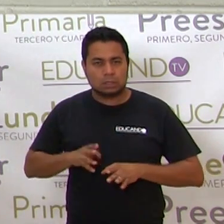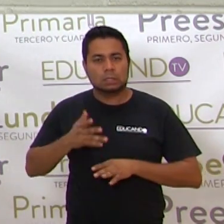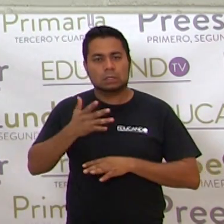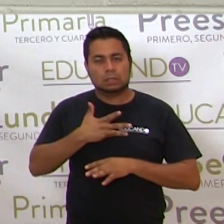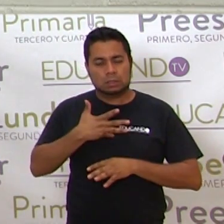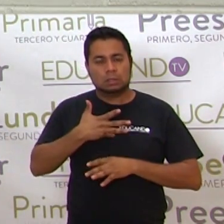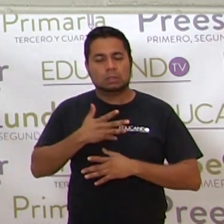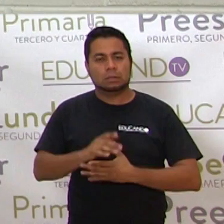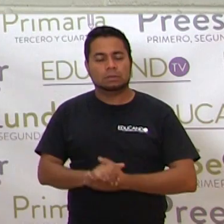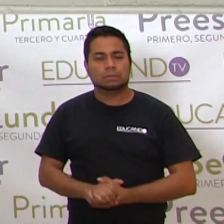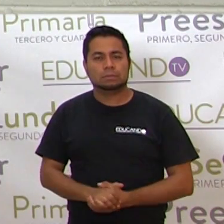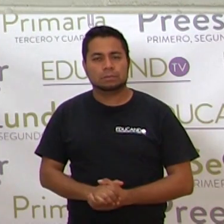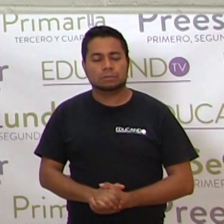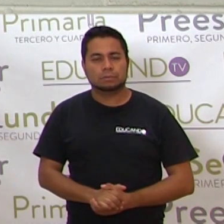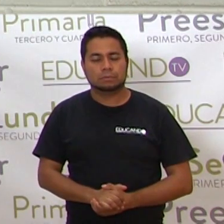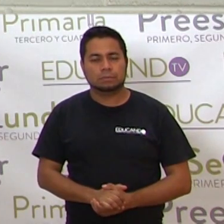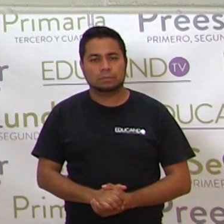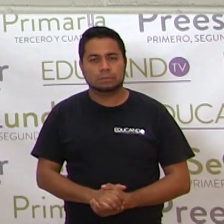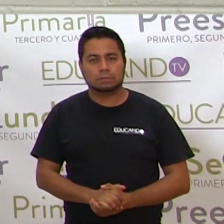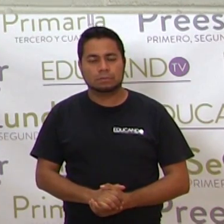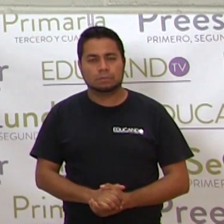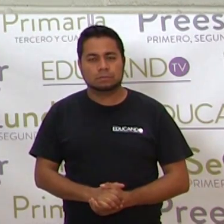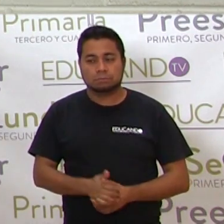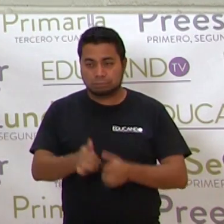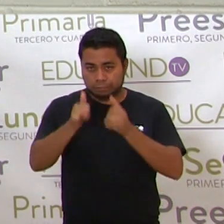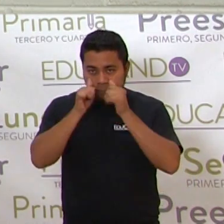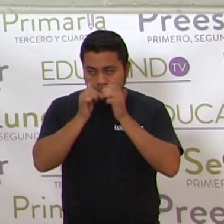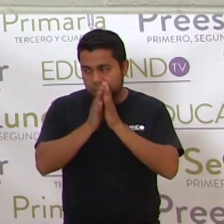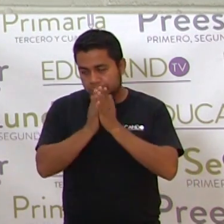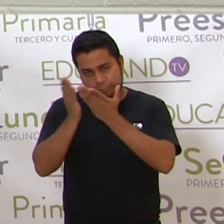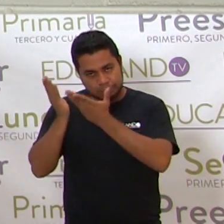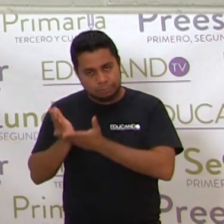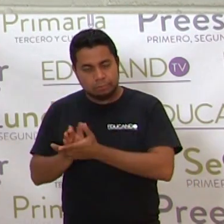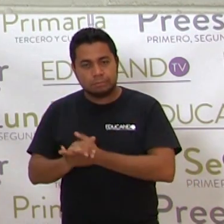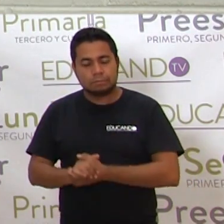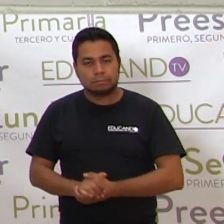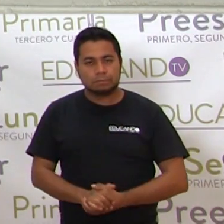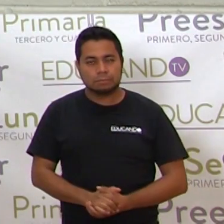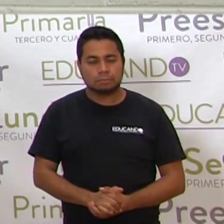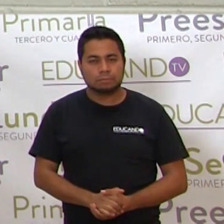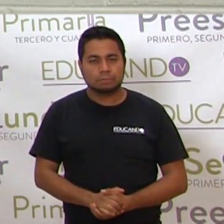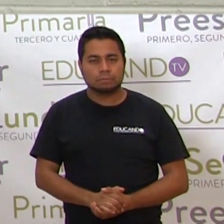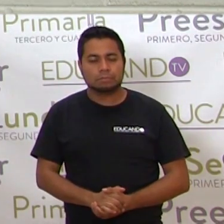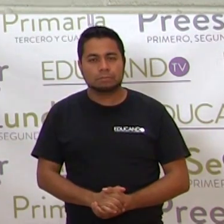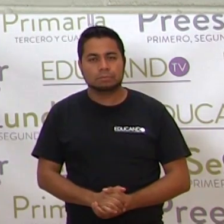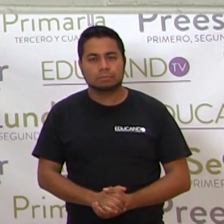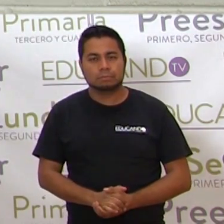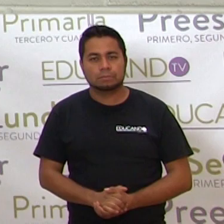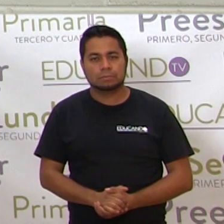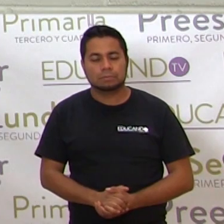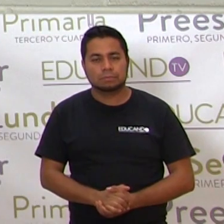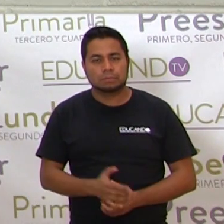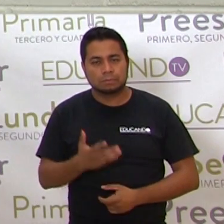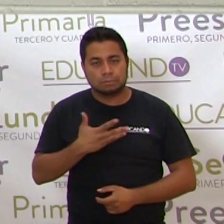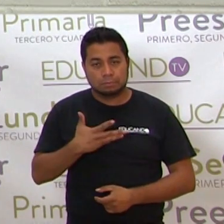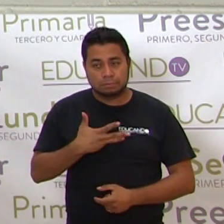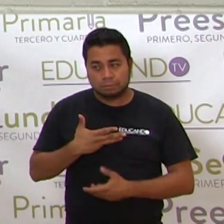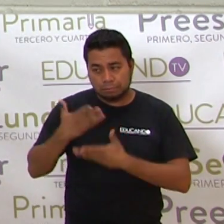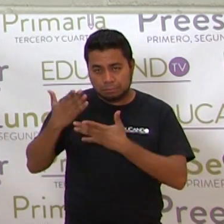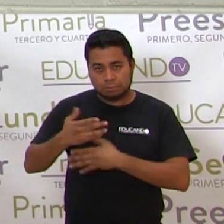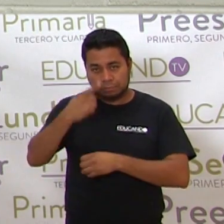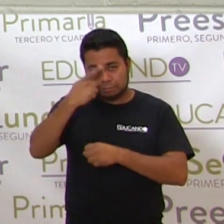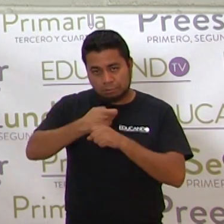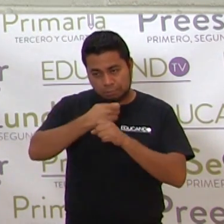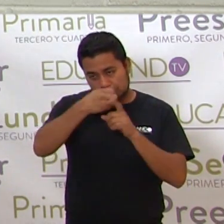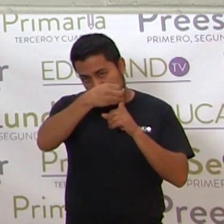ya vimos durante la sesión. Mucha atención. Tenemos lo que es la primera